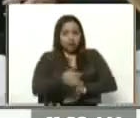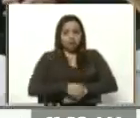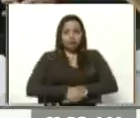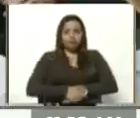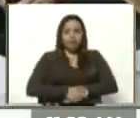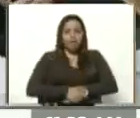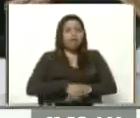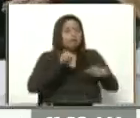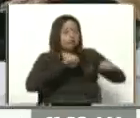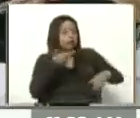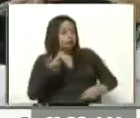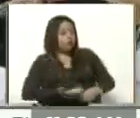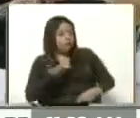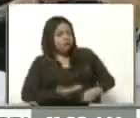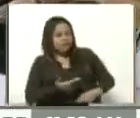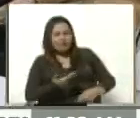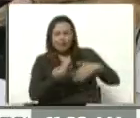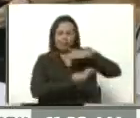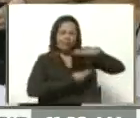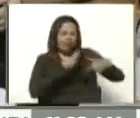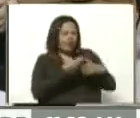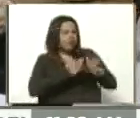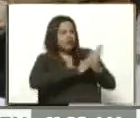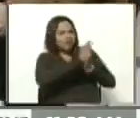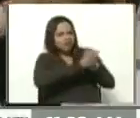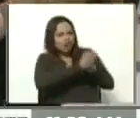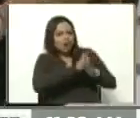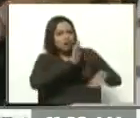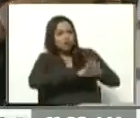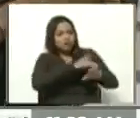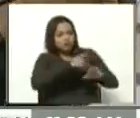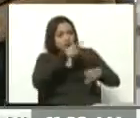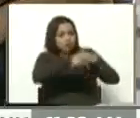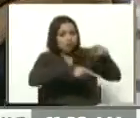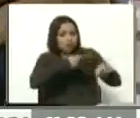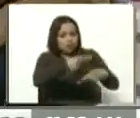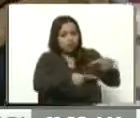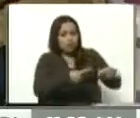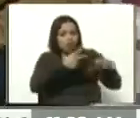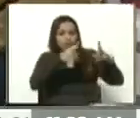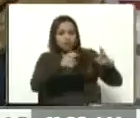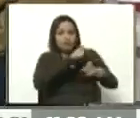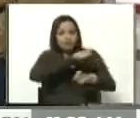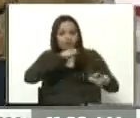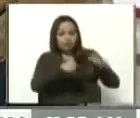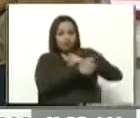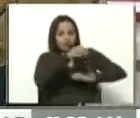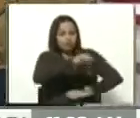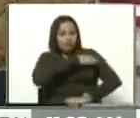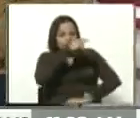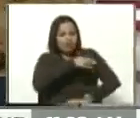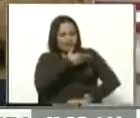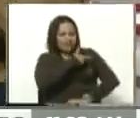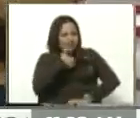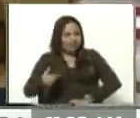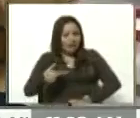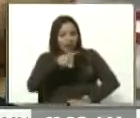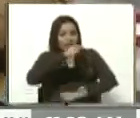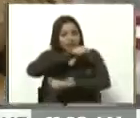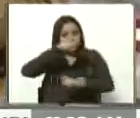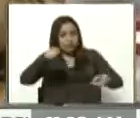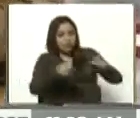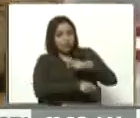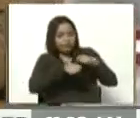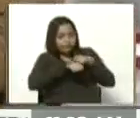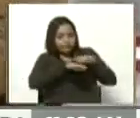el emprendimiento porque es parte de ese proceso de construcción de la nueva sociedad postrentista que queremos. Es la transformación, la